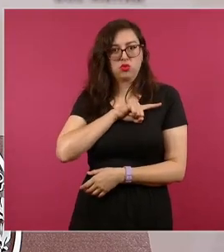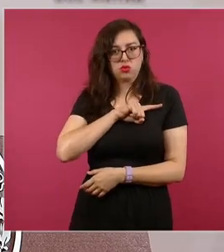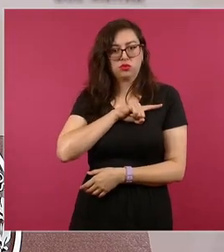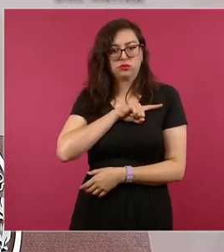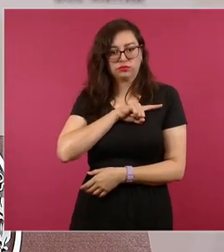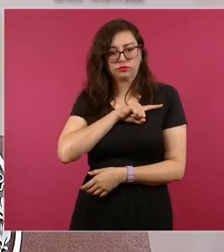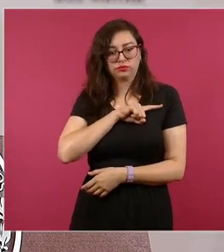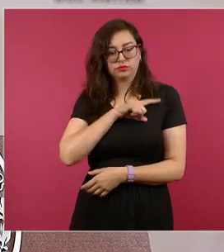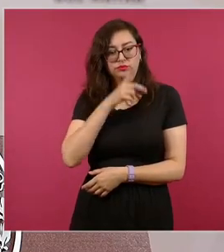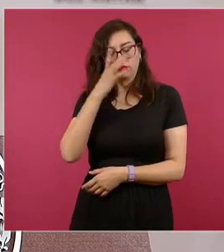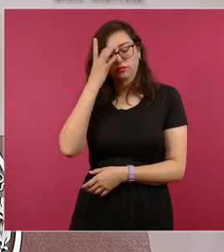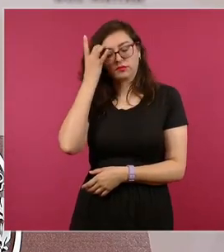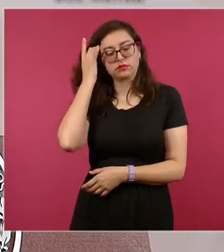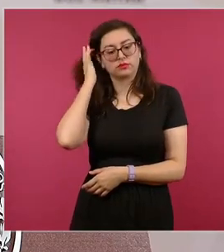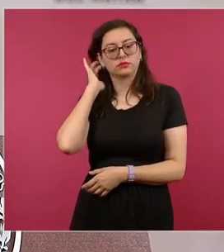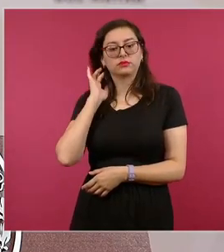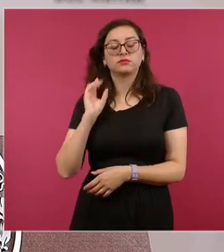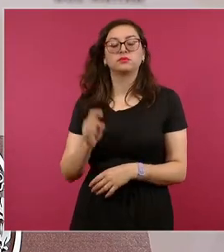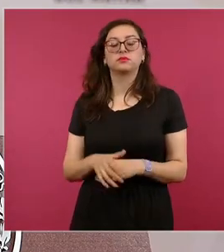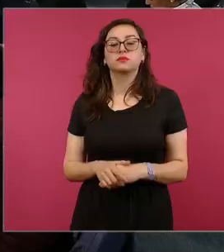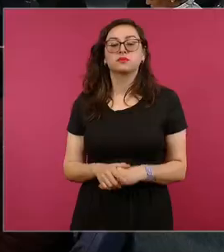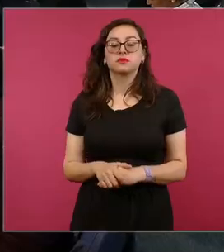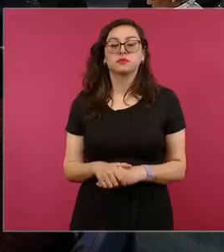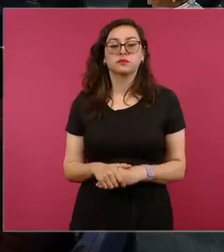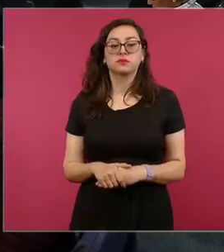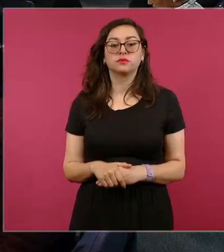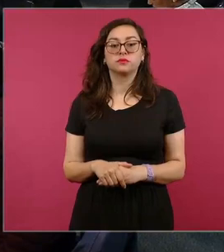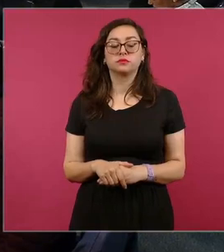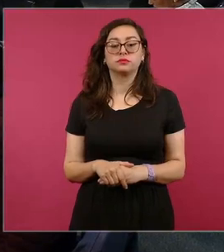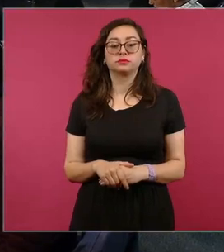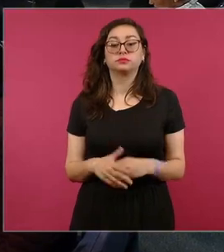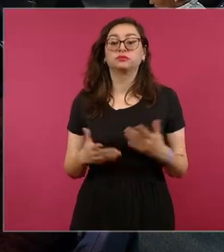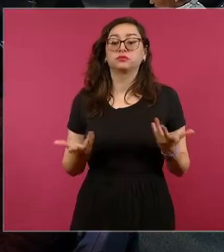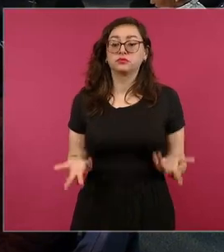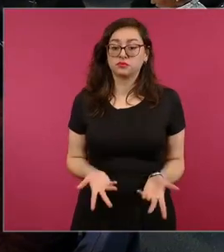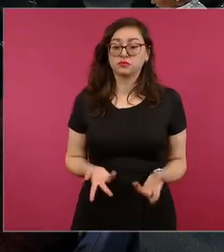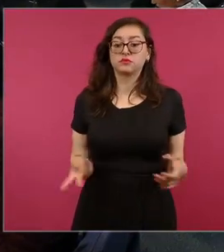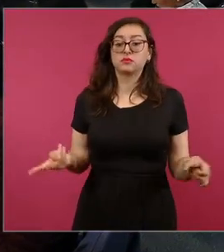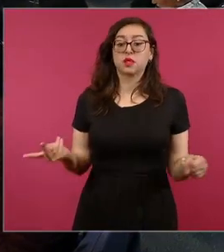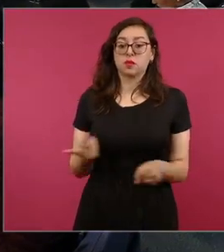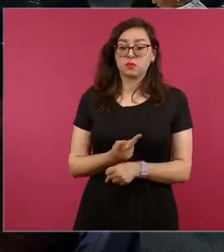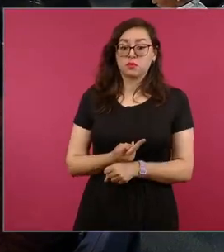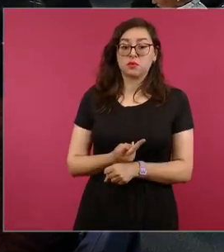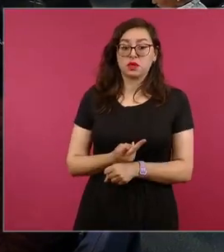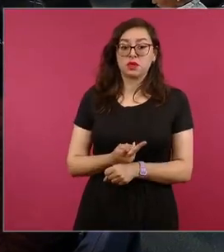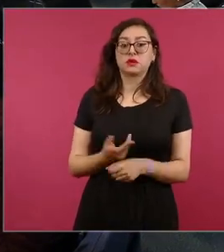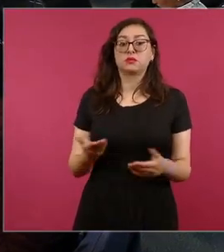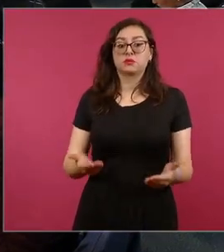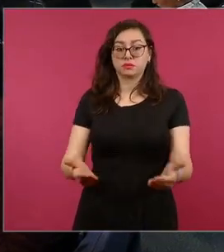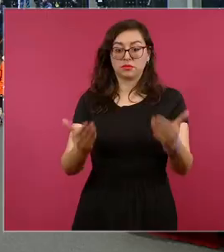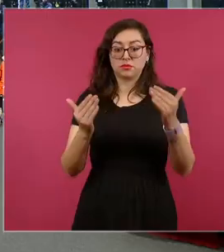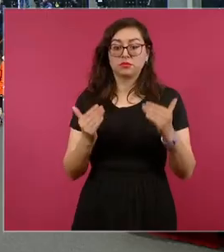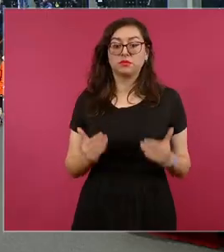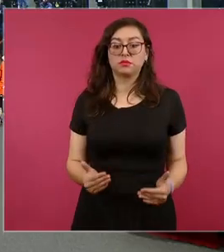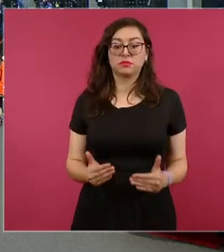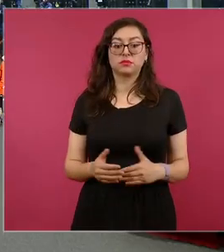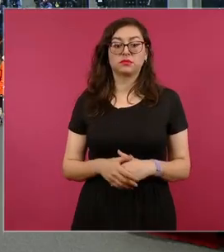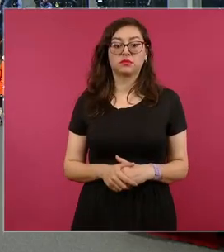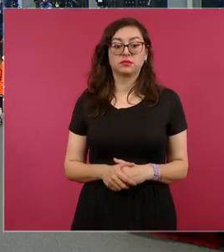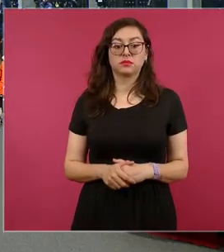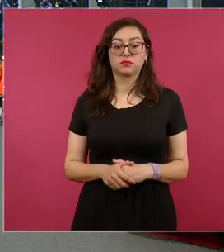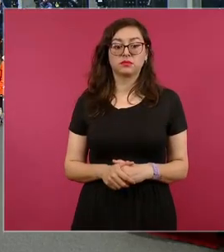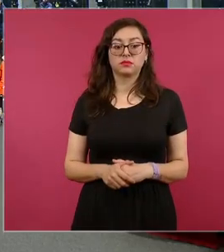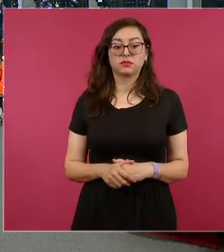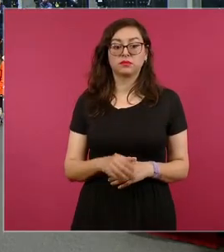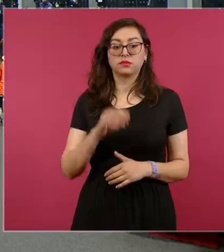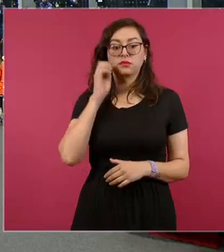en la universidad, de lo que me estoy refiriendo. Hay algunas situaciones, déjenme pasarles para que sea más